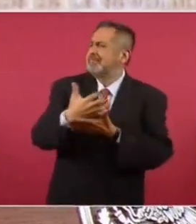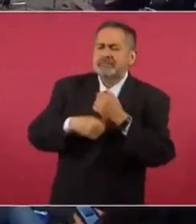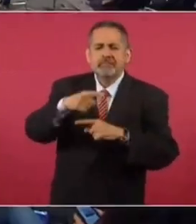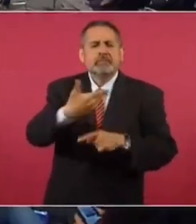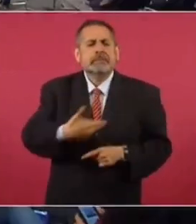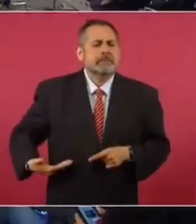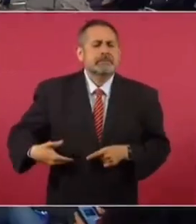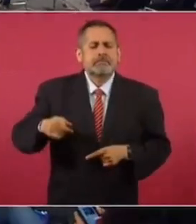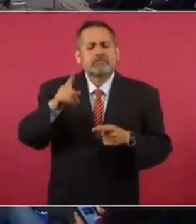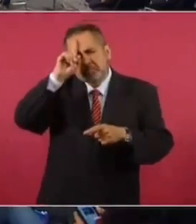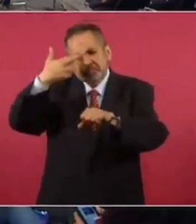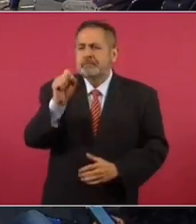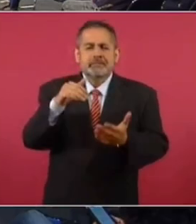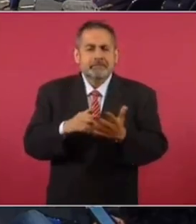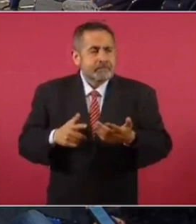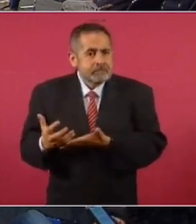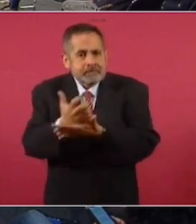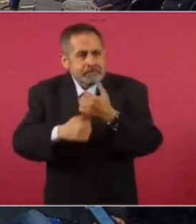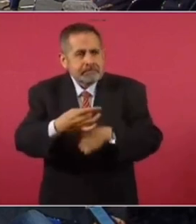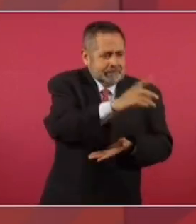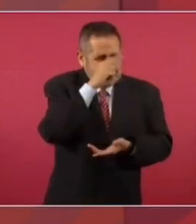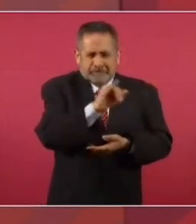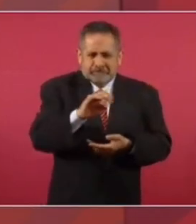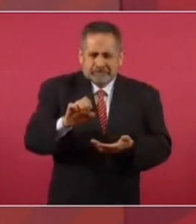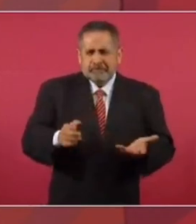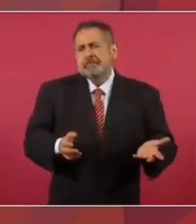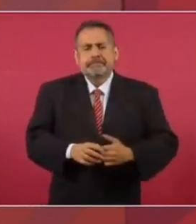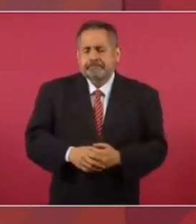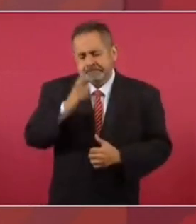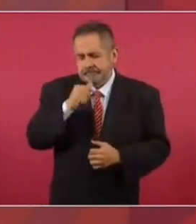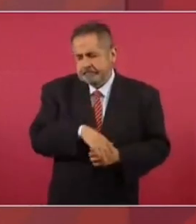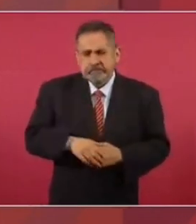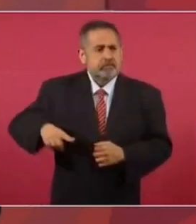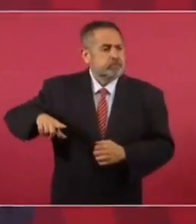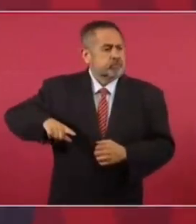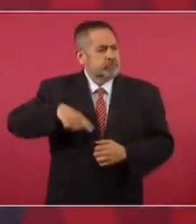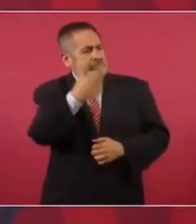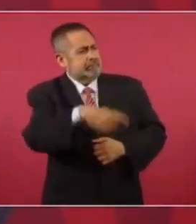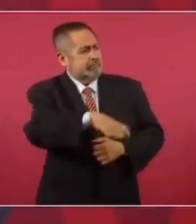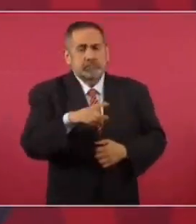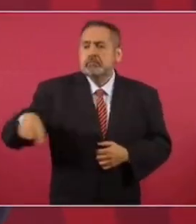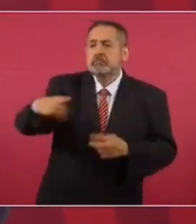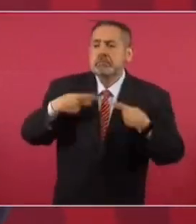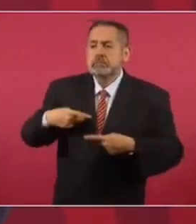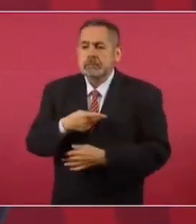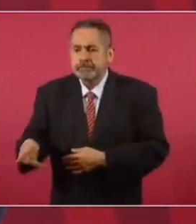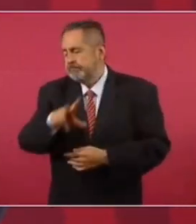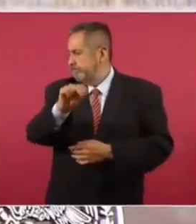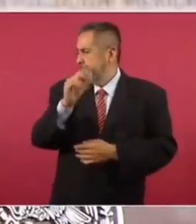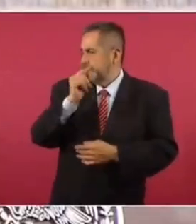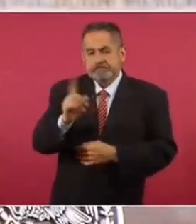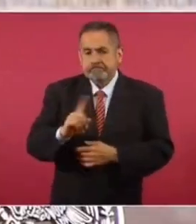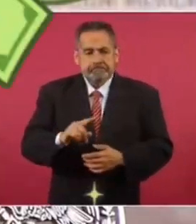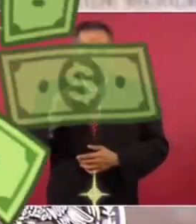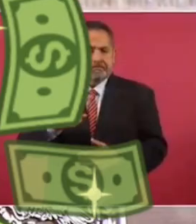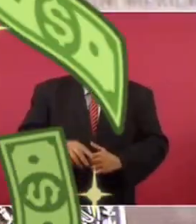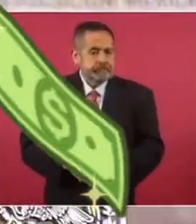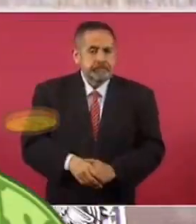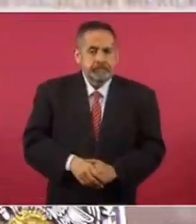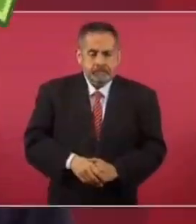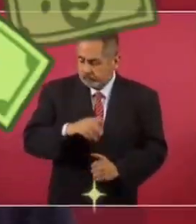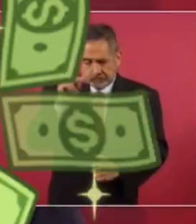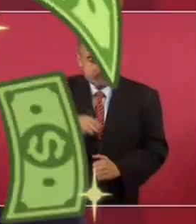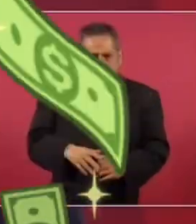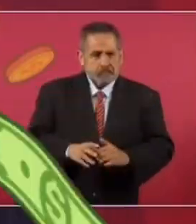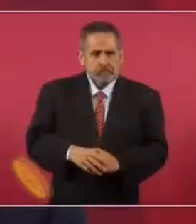gana el presidente o los consejeros del INE? Nada más que el presidente. Entonces no puede haber gobierno rico con pueblo pobre. No,